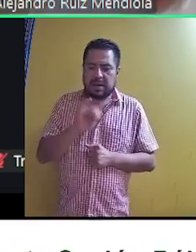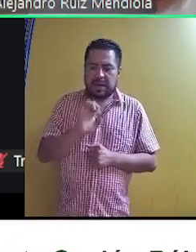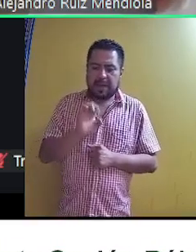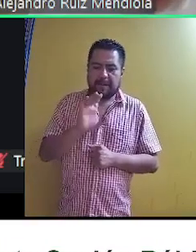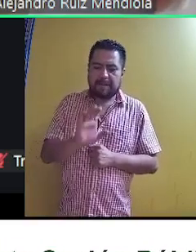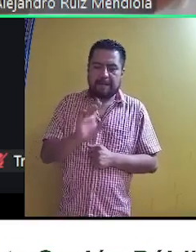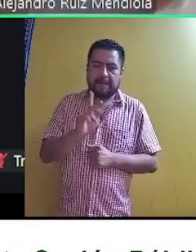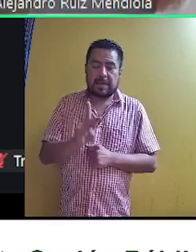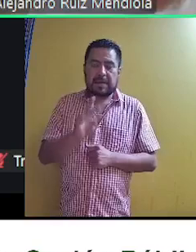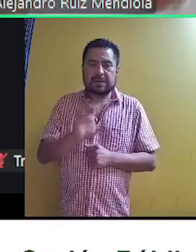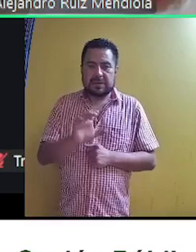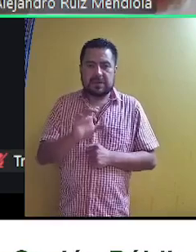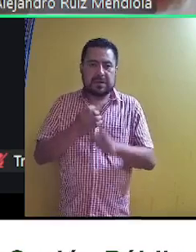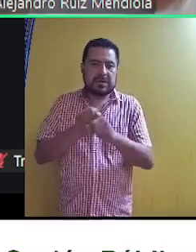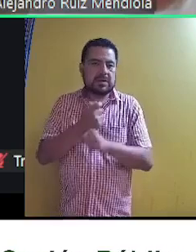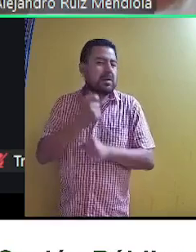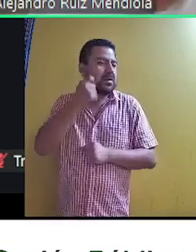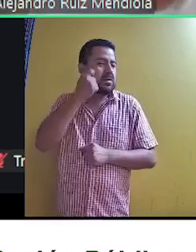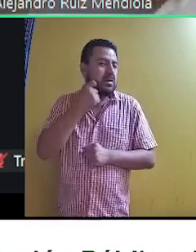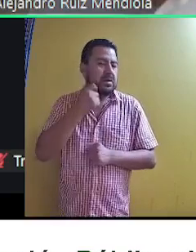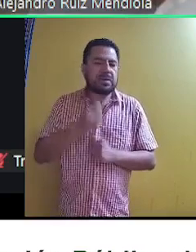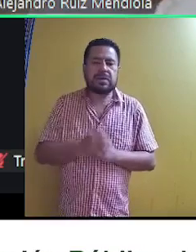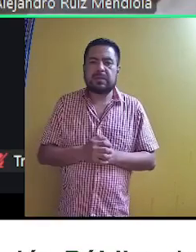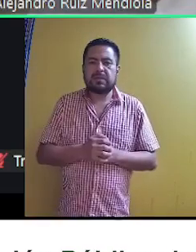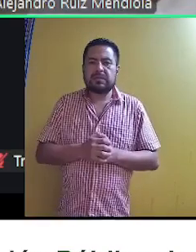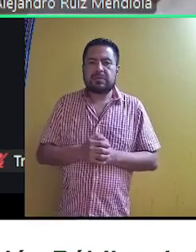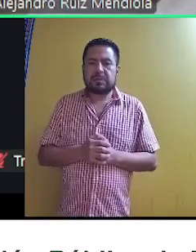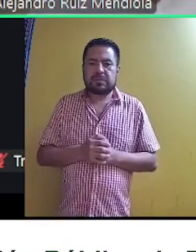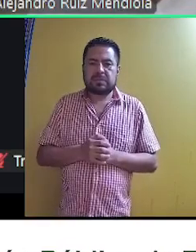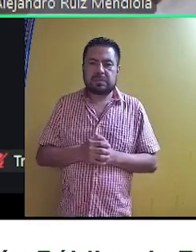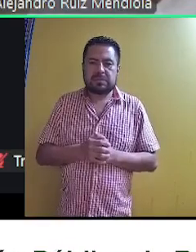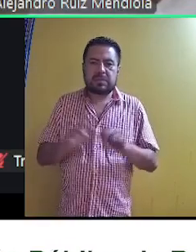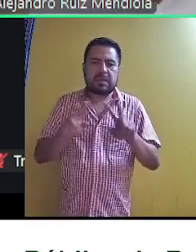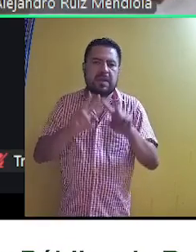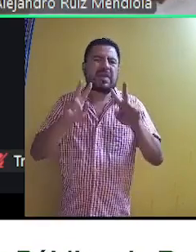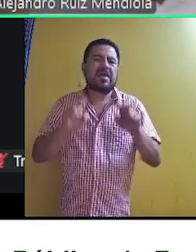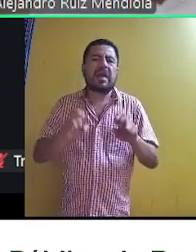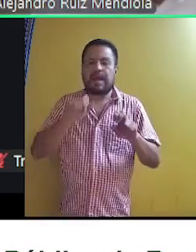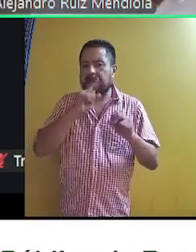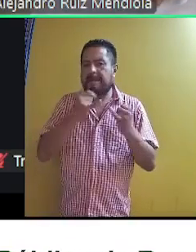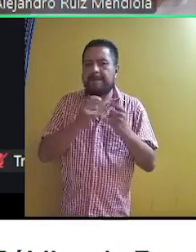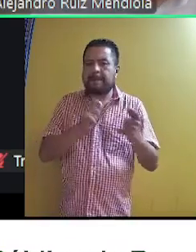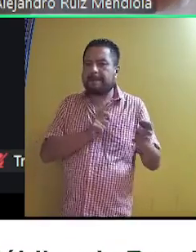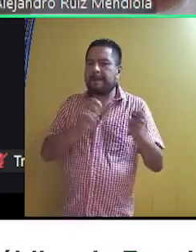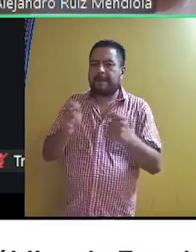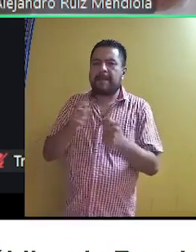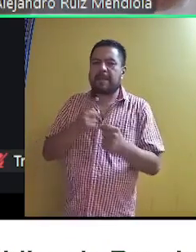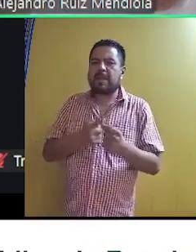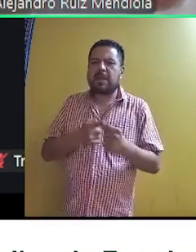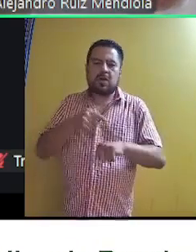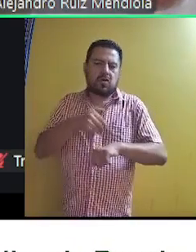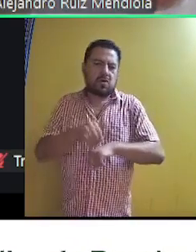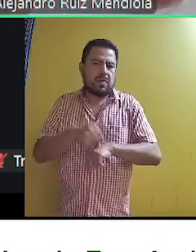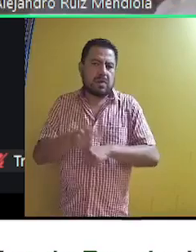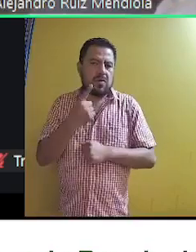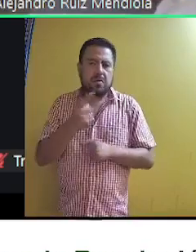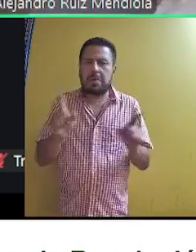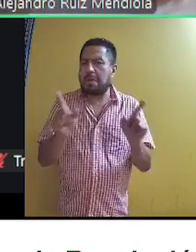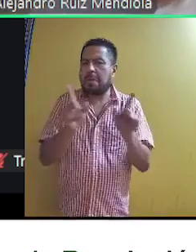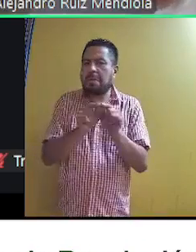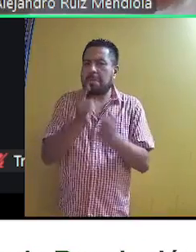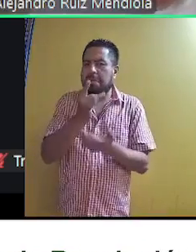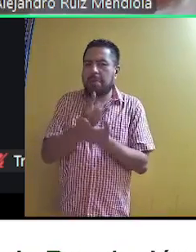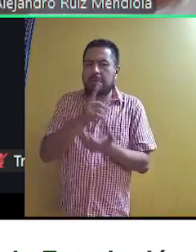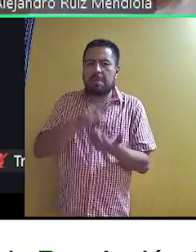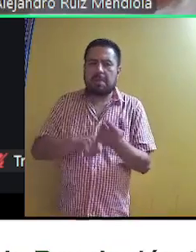Instituto Electoral y de Participación Ciudadana del Estado de Guerrero, asunto que también fue turnado a la ponencia 1, magistrada. Son los asuntos a